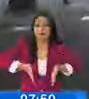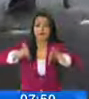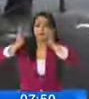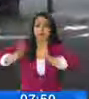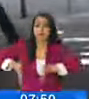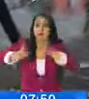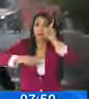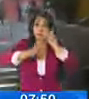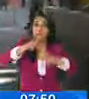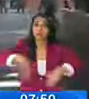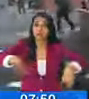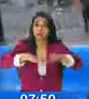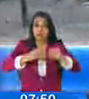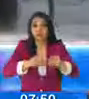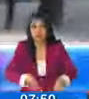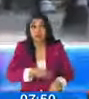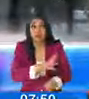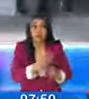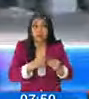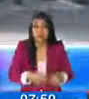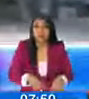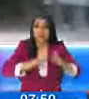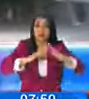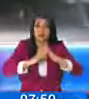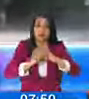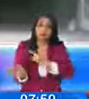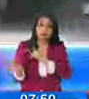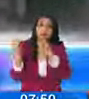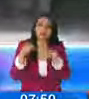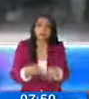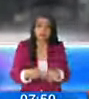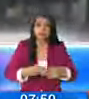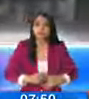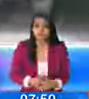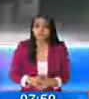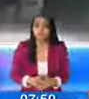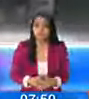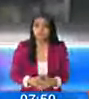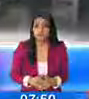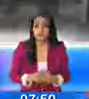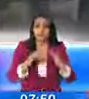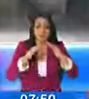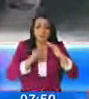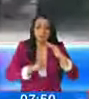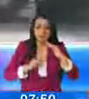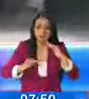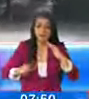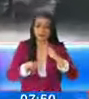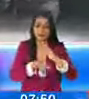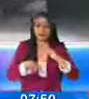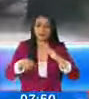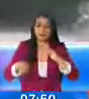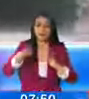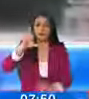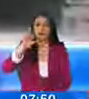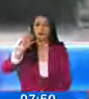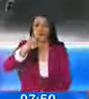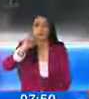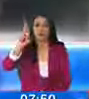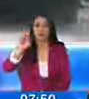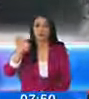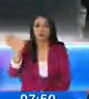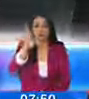las personas que perdieron ahí su hogar, pues se vinieron aquí al albergue de Torre Fuerte a pasar